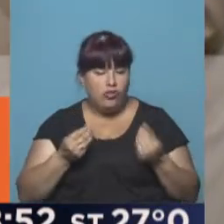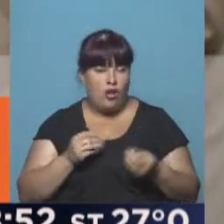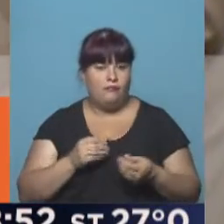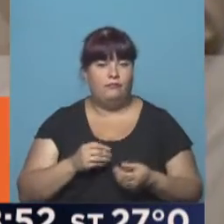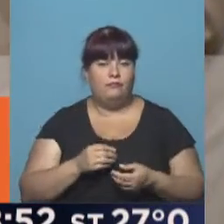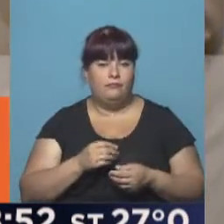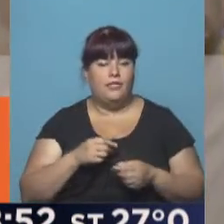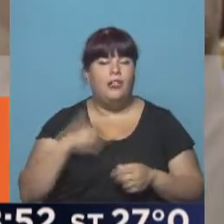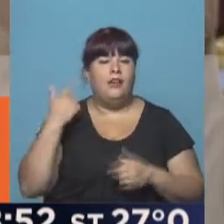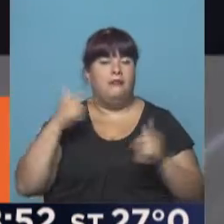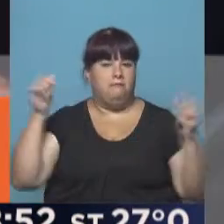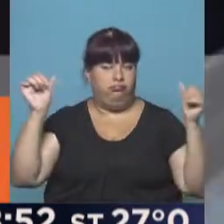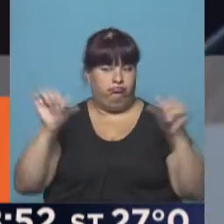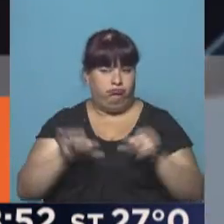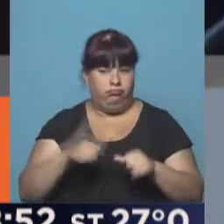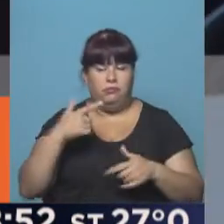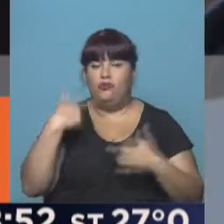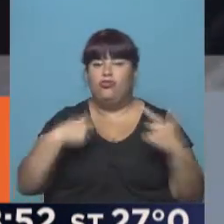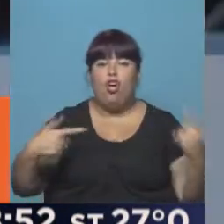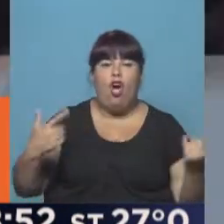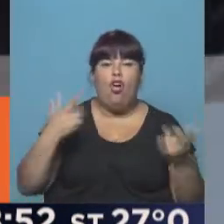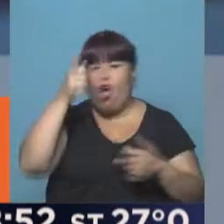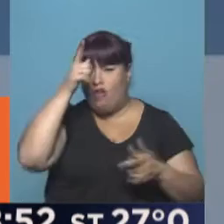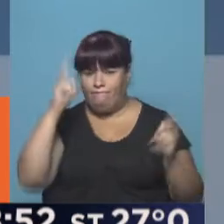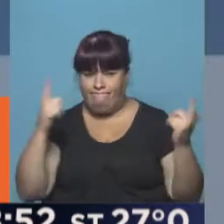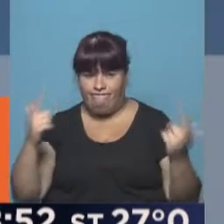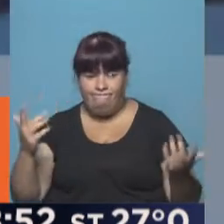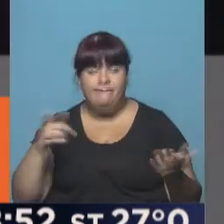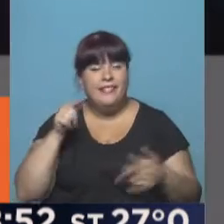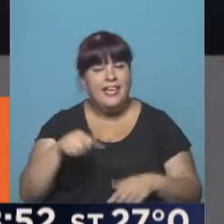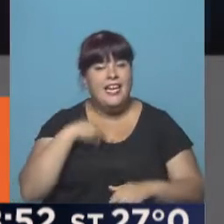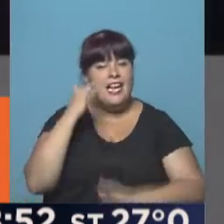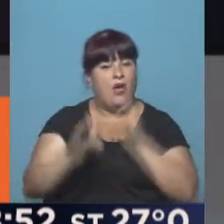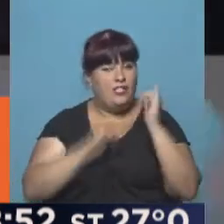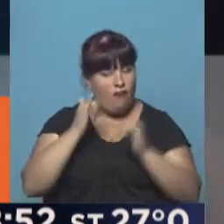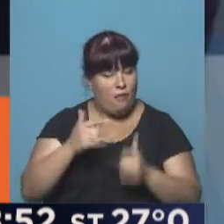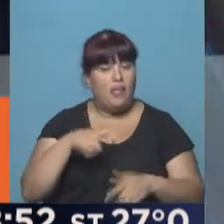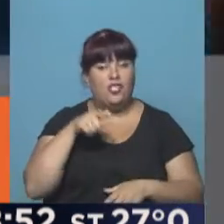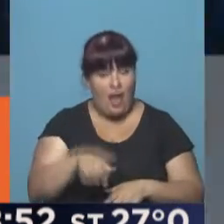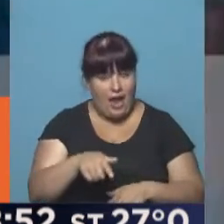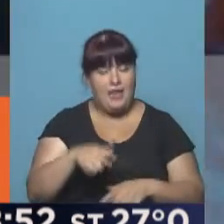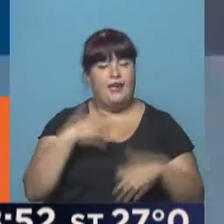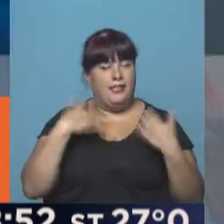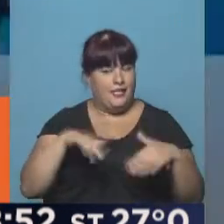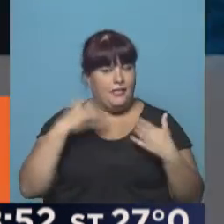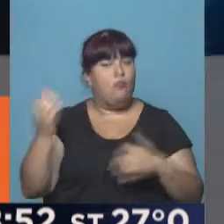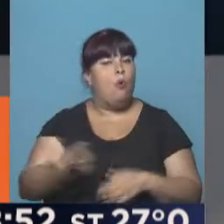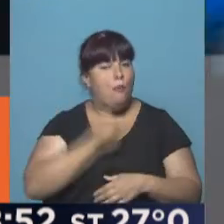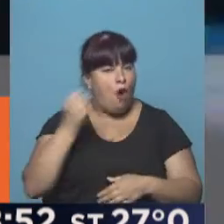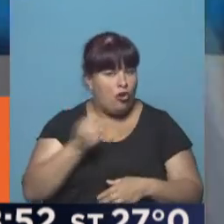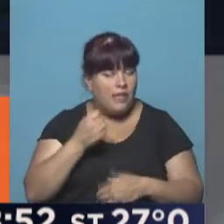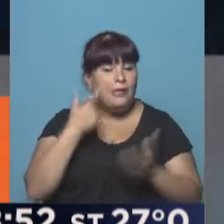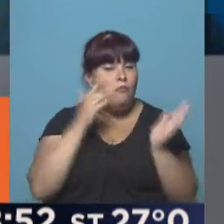fue increyendo la ausencia de todo tipo de control. De ahí que nuestros informes tienen una enorme significación